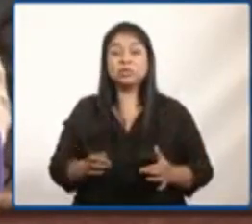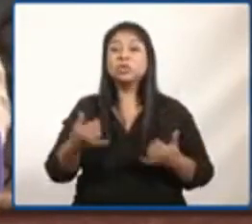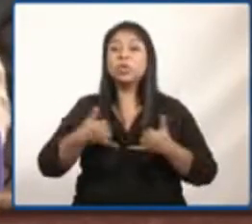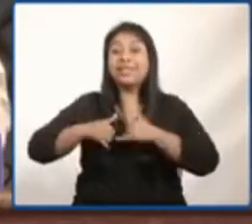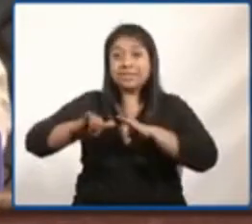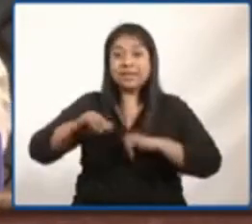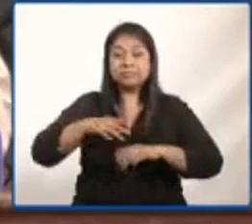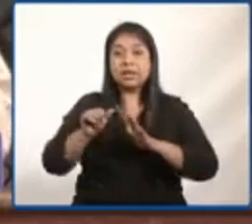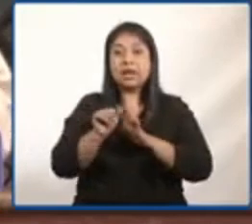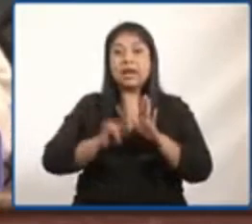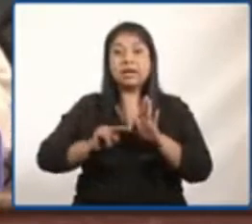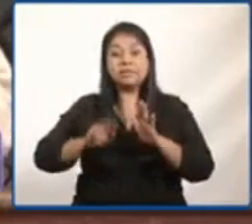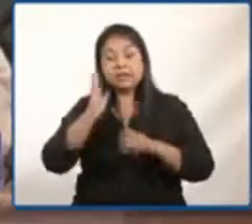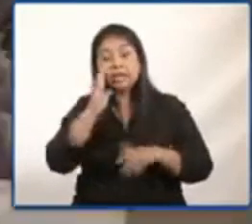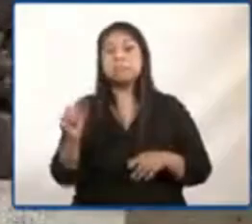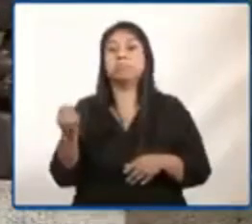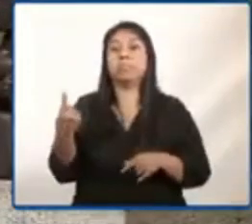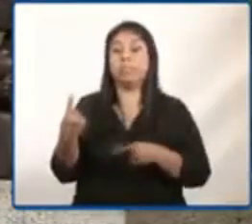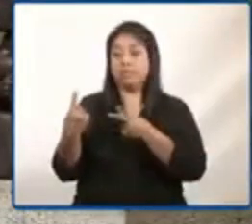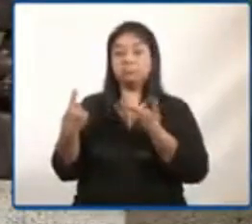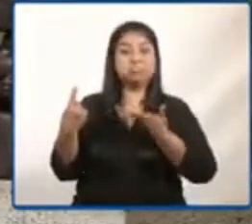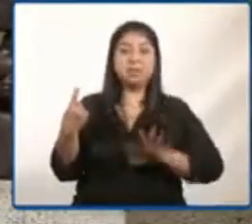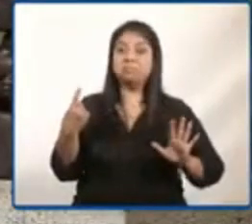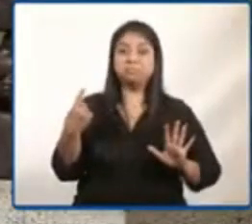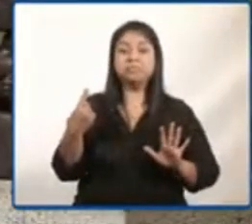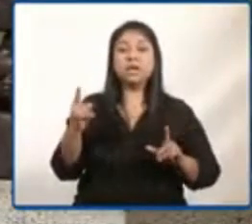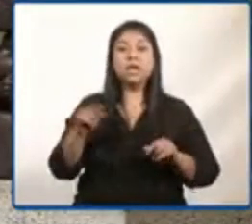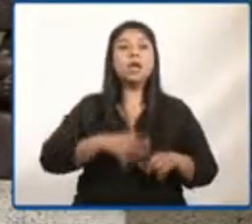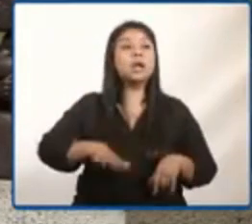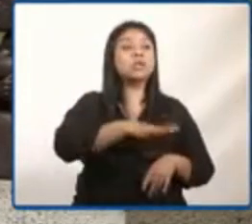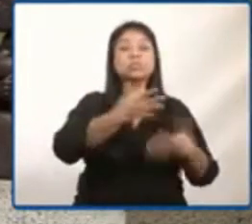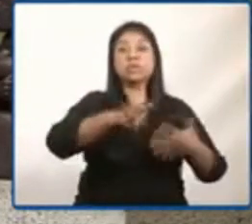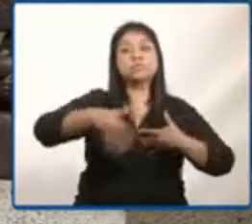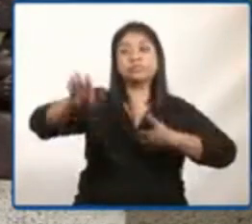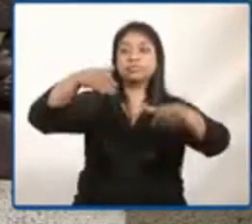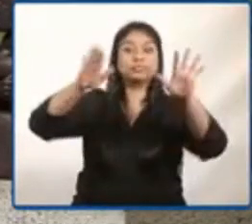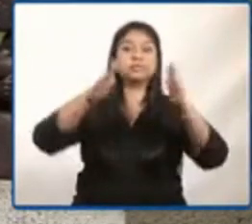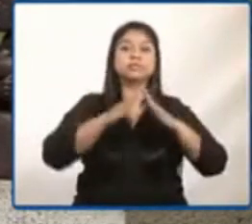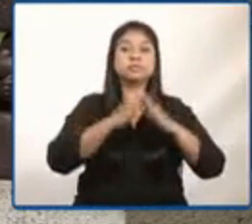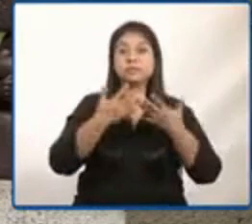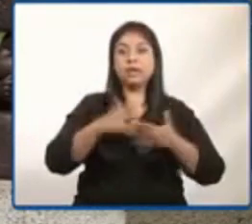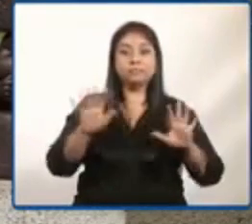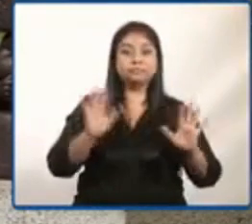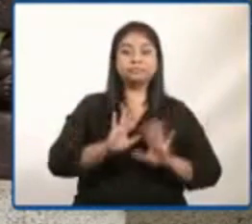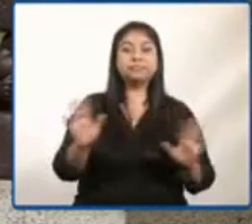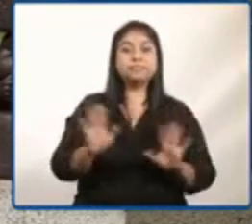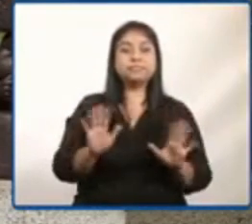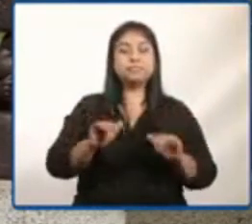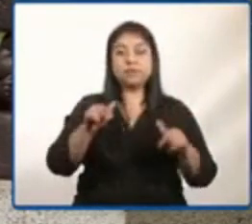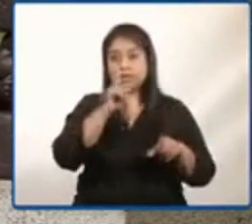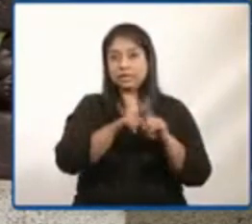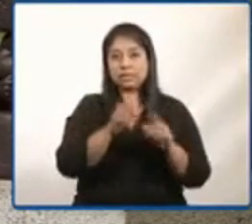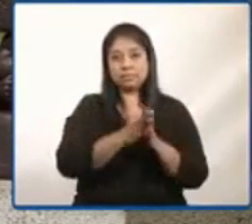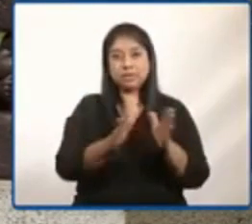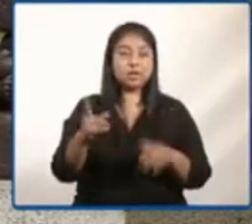albergue que tenemos hasta este momento. Sin embargo, el apoyo para las familias se ha mantenido y la coordinación siempre con